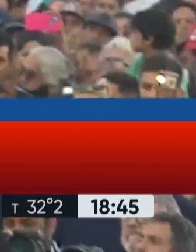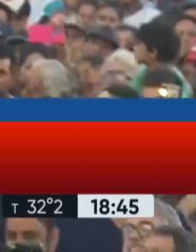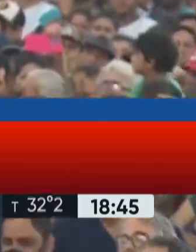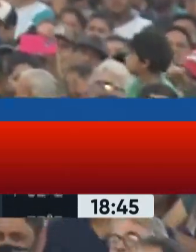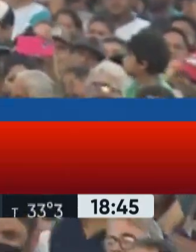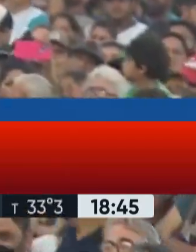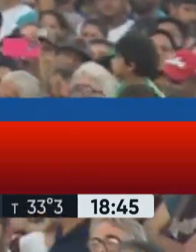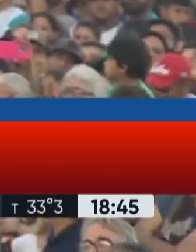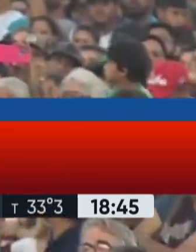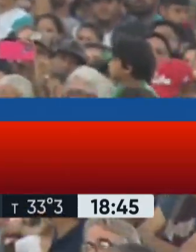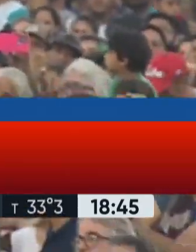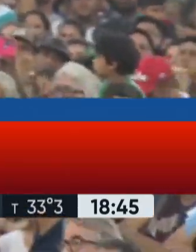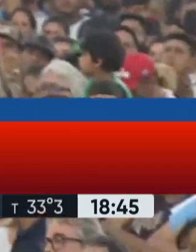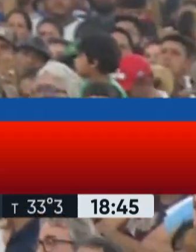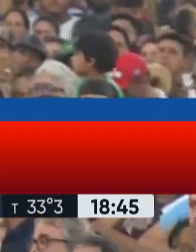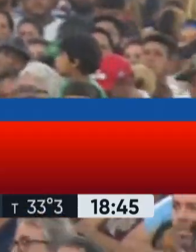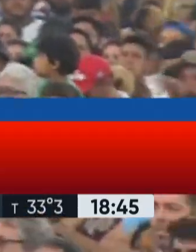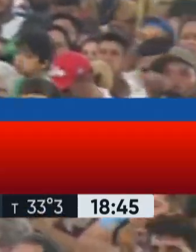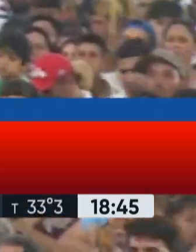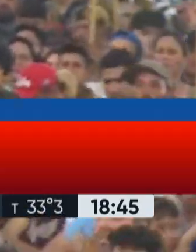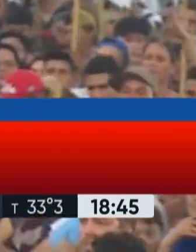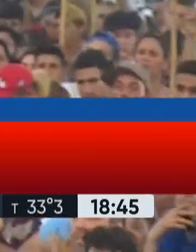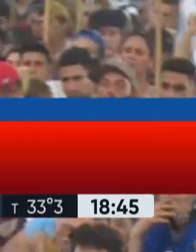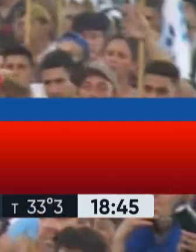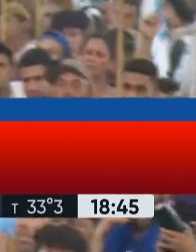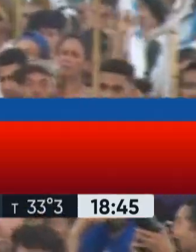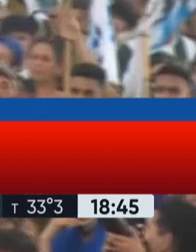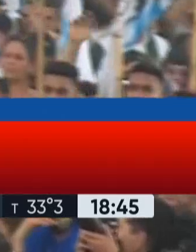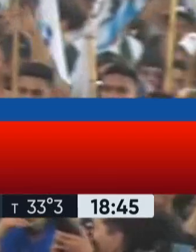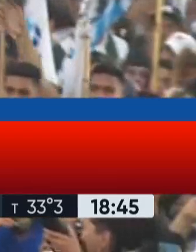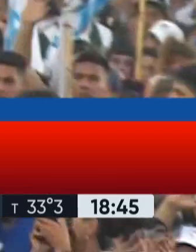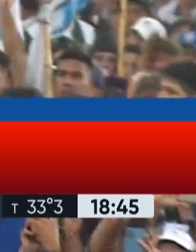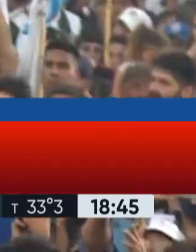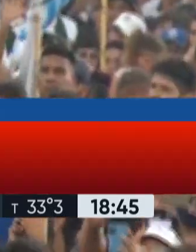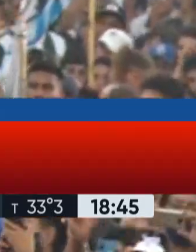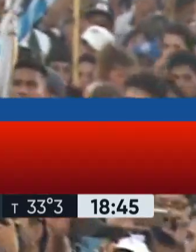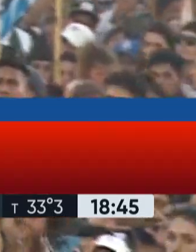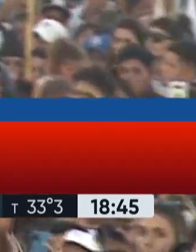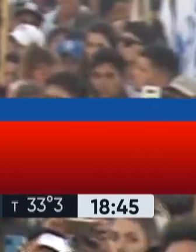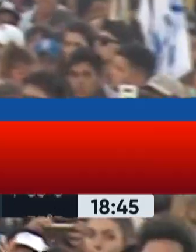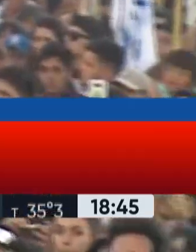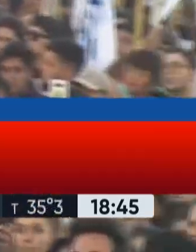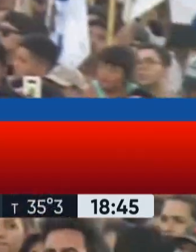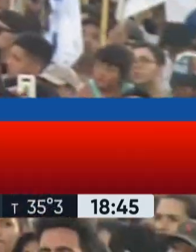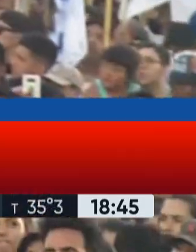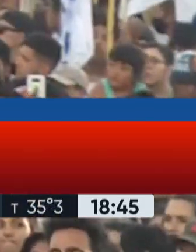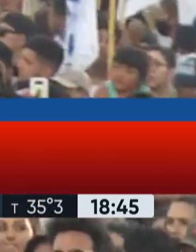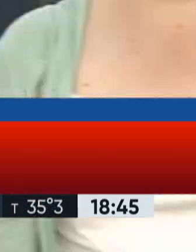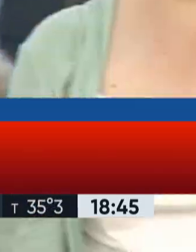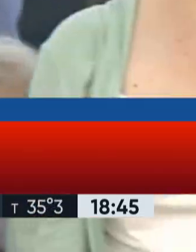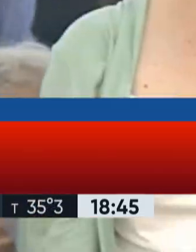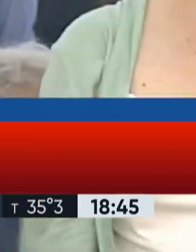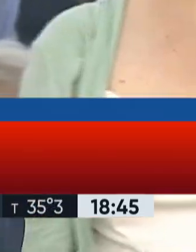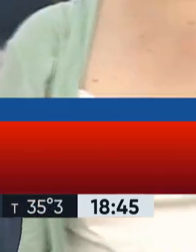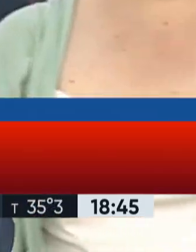más desempleados que votos, porque no nos dejaron ir a una segunda vuelta para que Néstor revalide lo que objetivamente era. Una